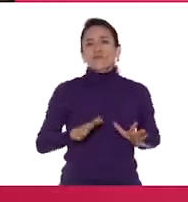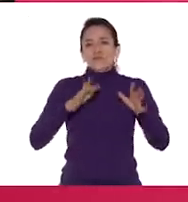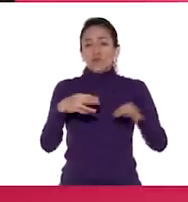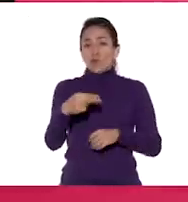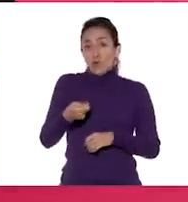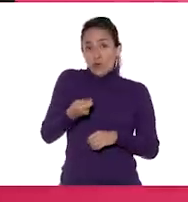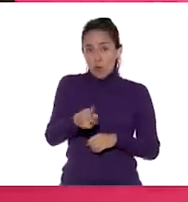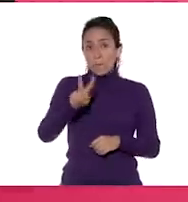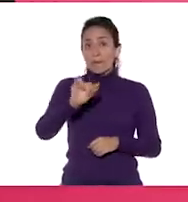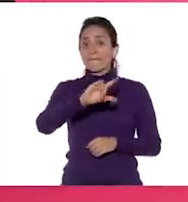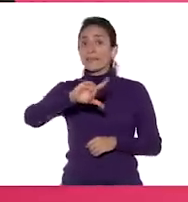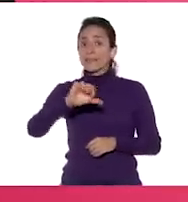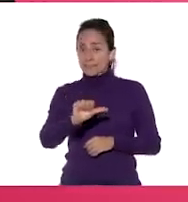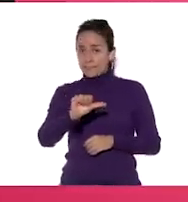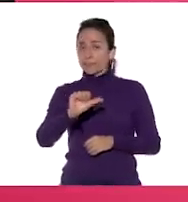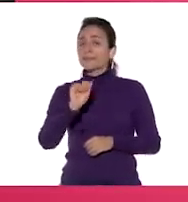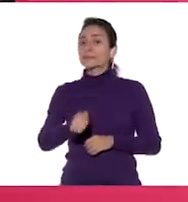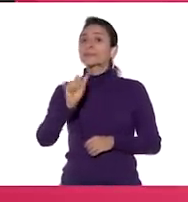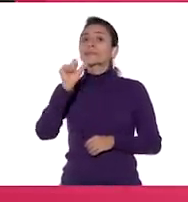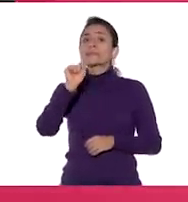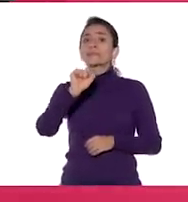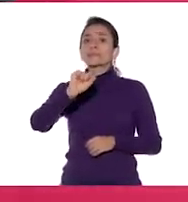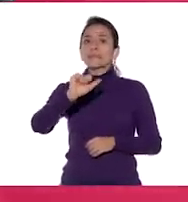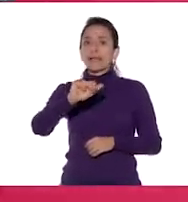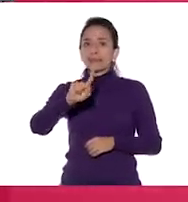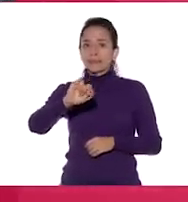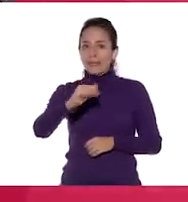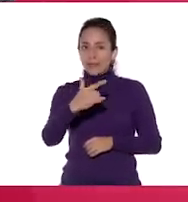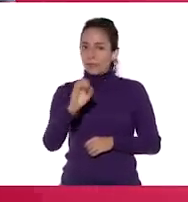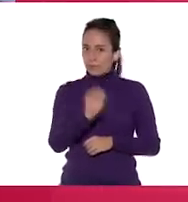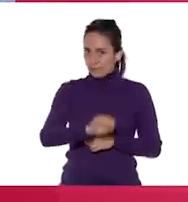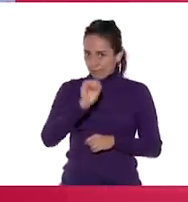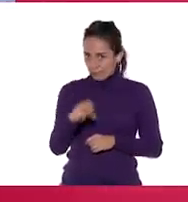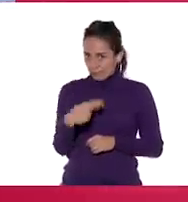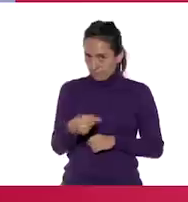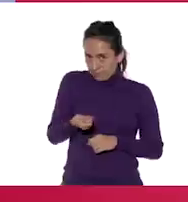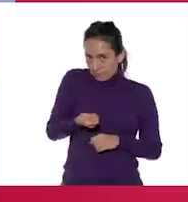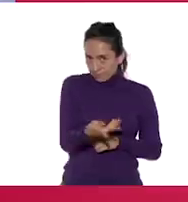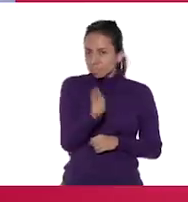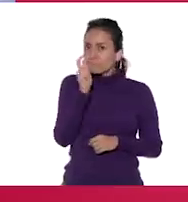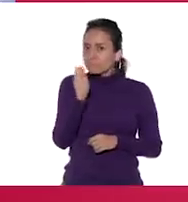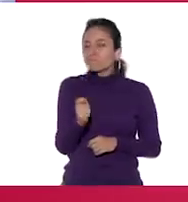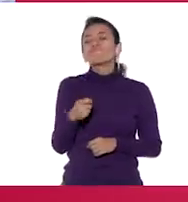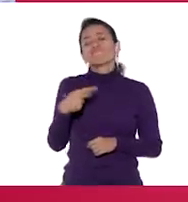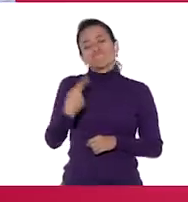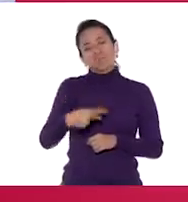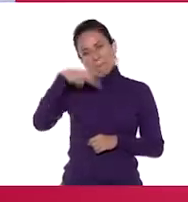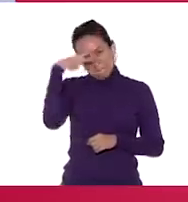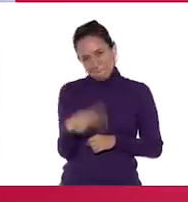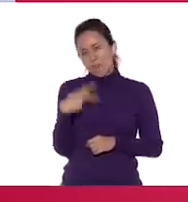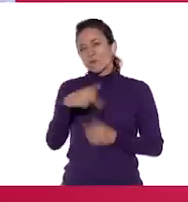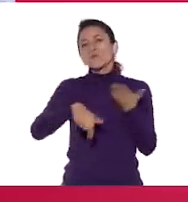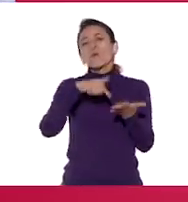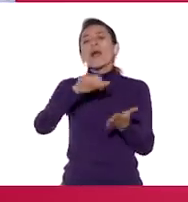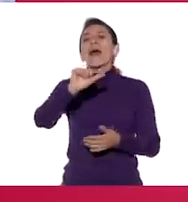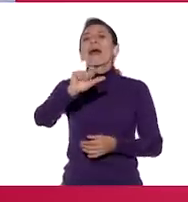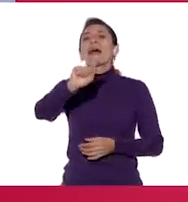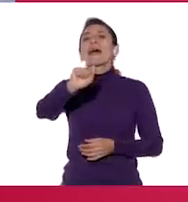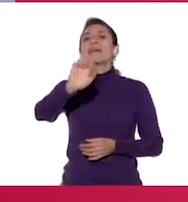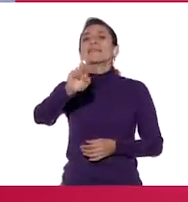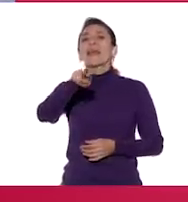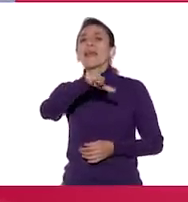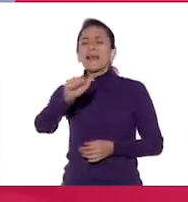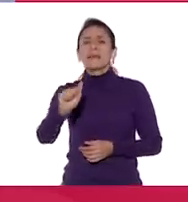Villa de Santiago de Saltillo. Y es distinguida como la Atenas de México, por su fomento a las artes